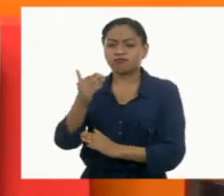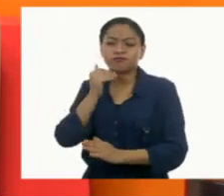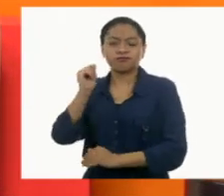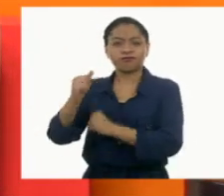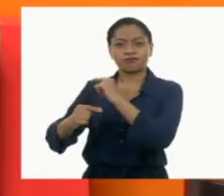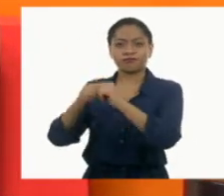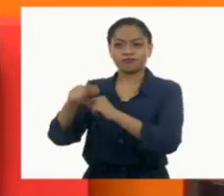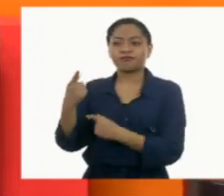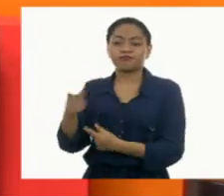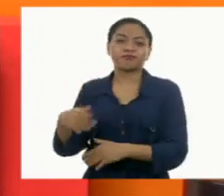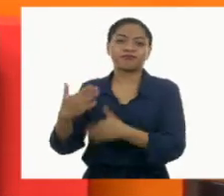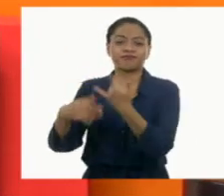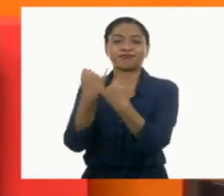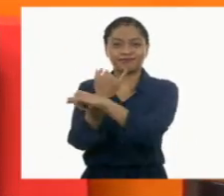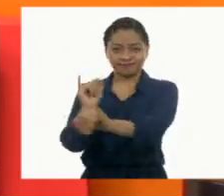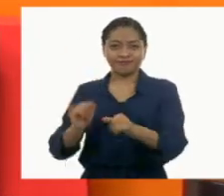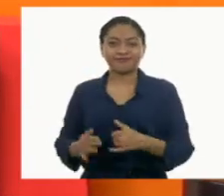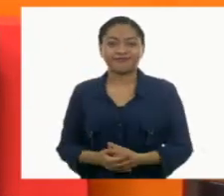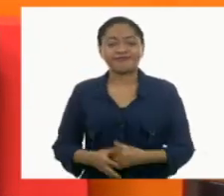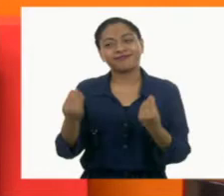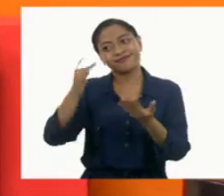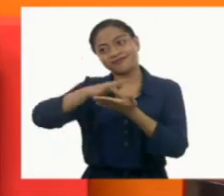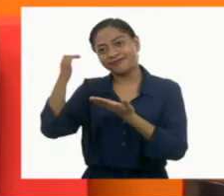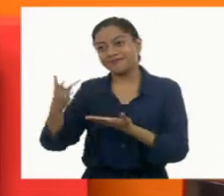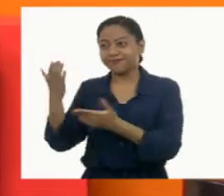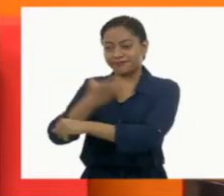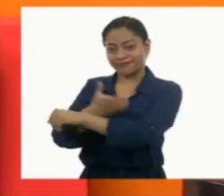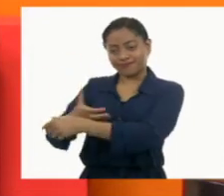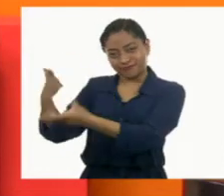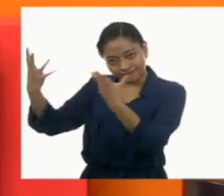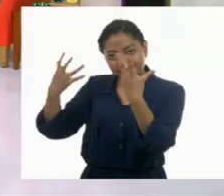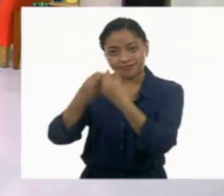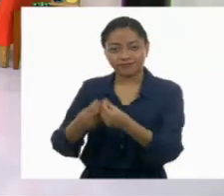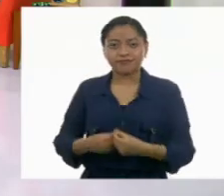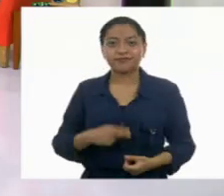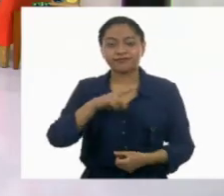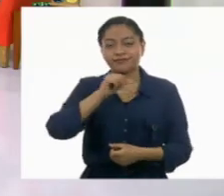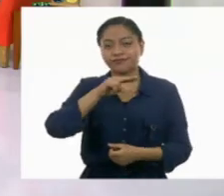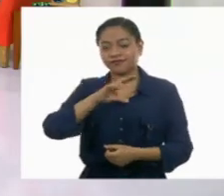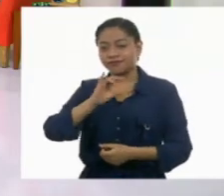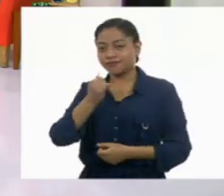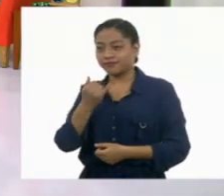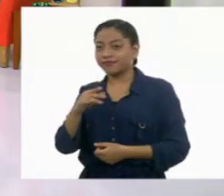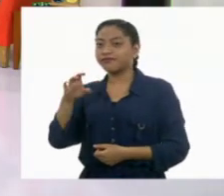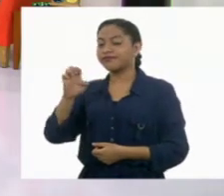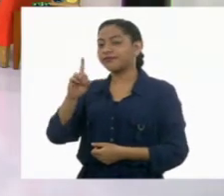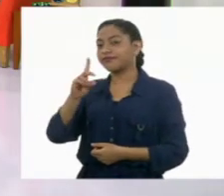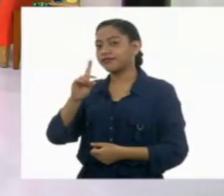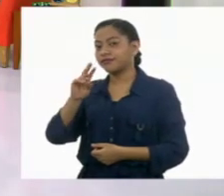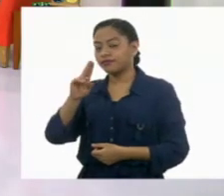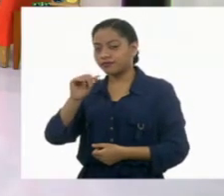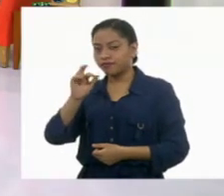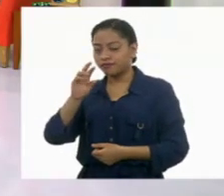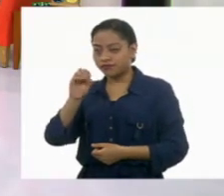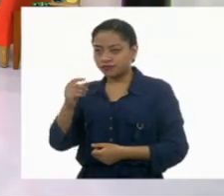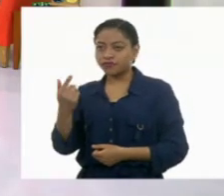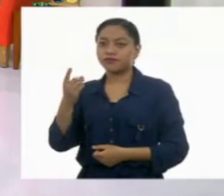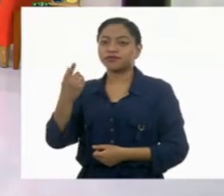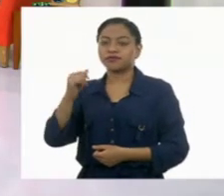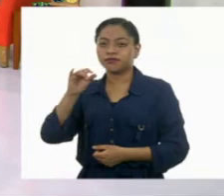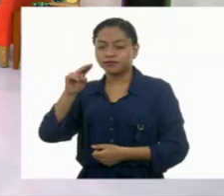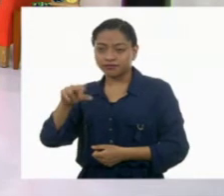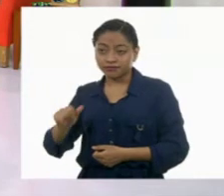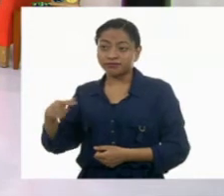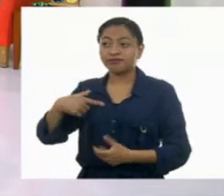habilidades y sean independientes. Muchas gracias por acompañarnos, Nancy, Eduardo, Gina. Gracias. Estoy muy agradecida